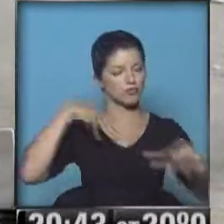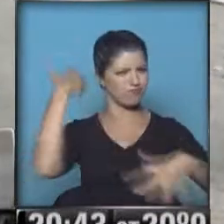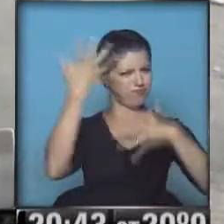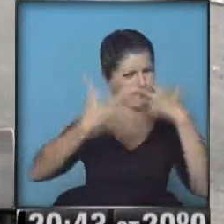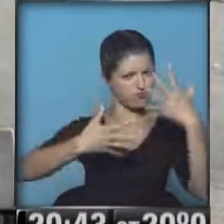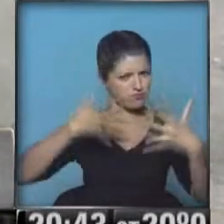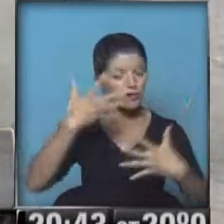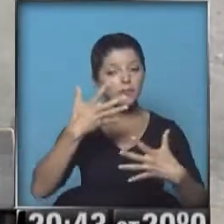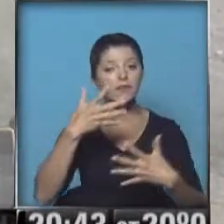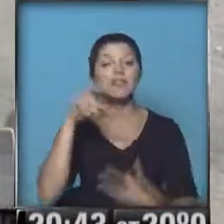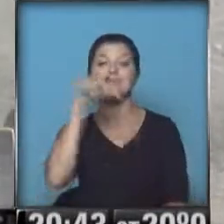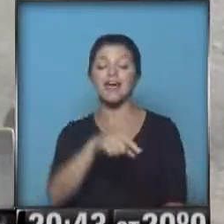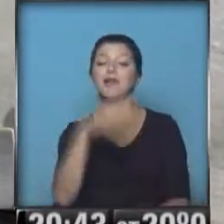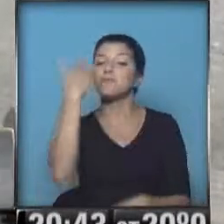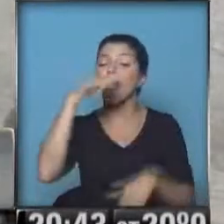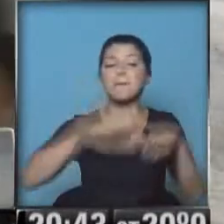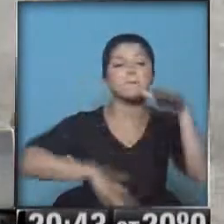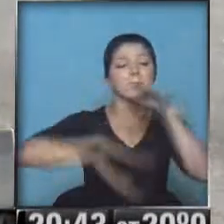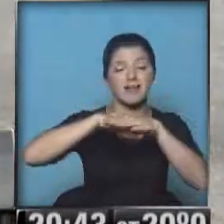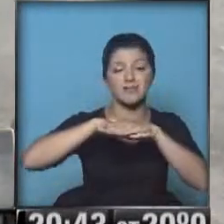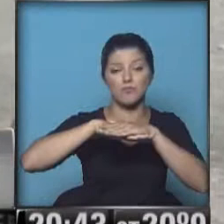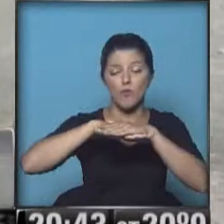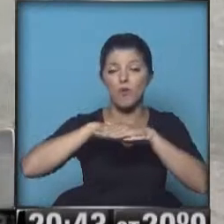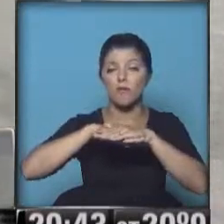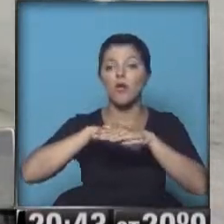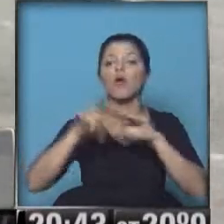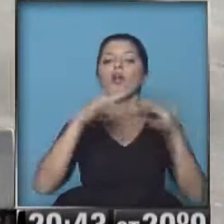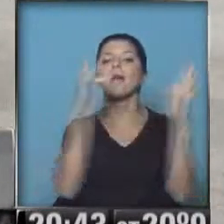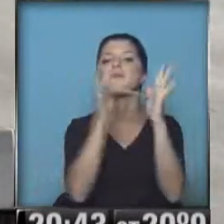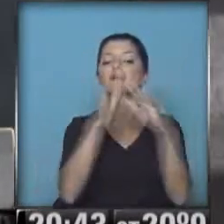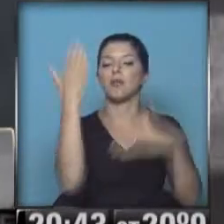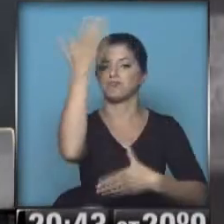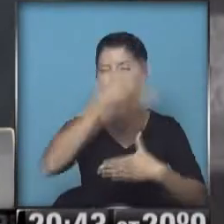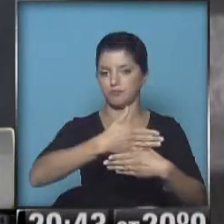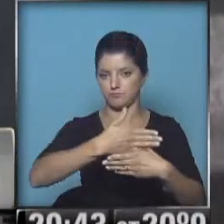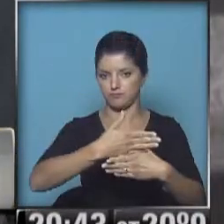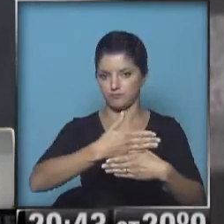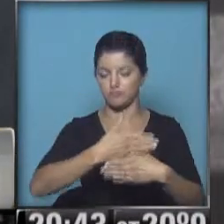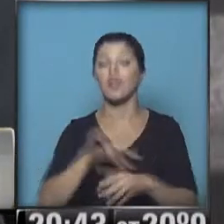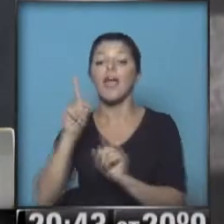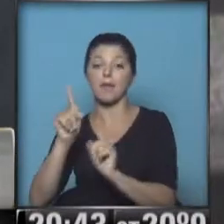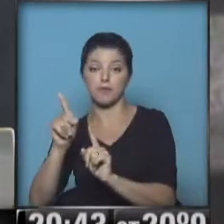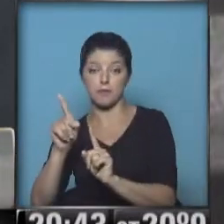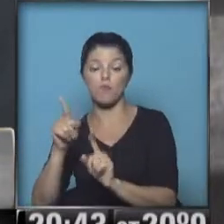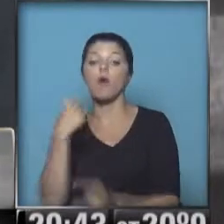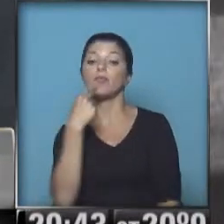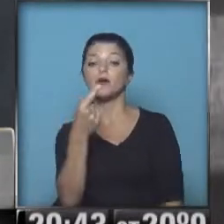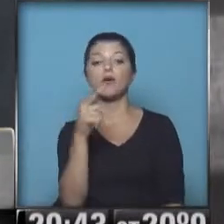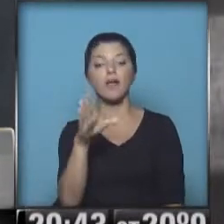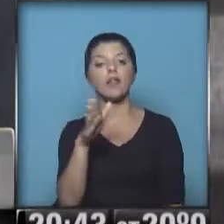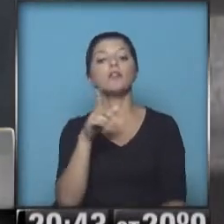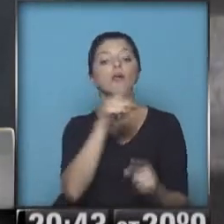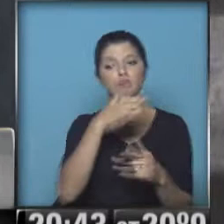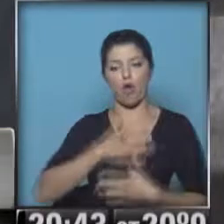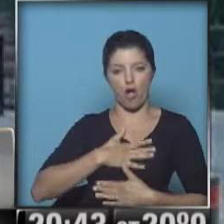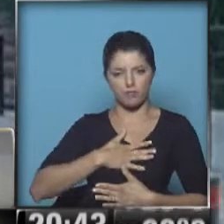Jerusalén, que alcanzó su máximo con el cierre de la mezquita de Al-Aqsa. Precisamente Abbas expresó su satisfacción y